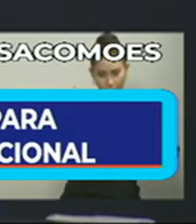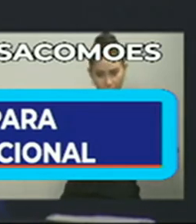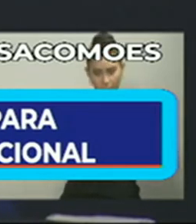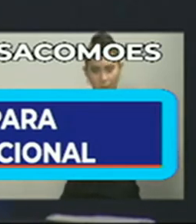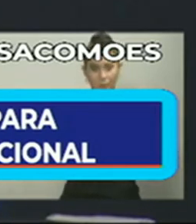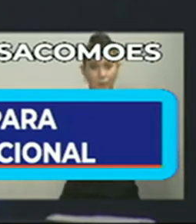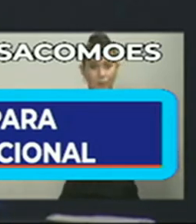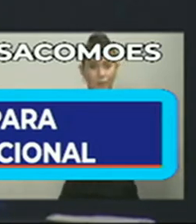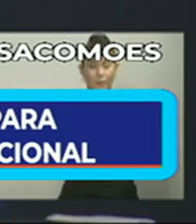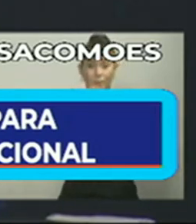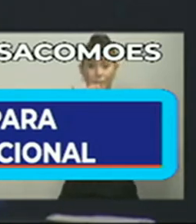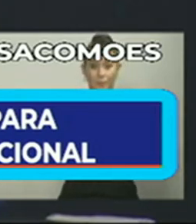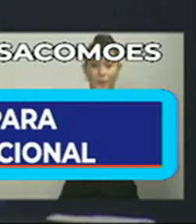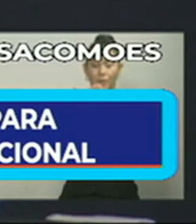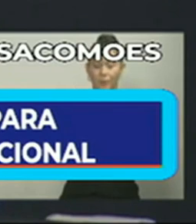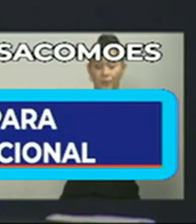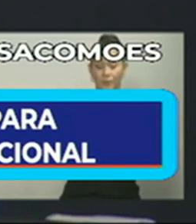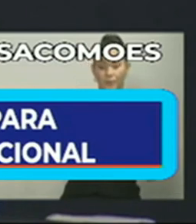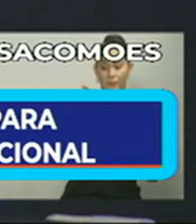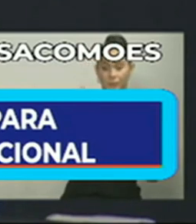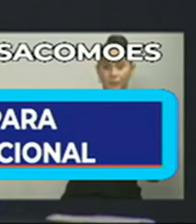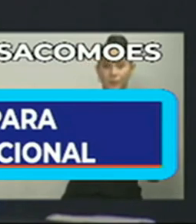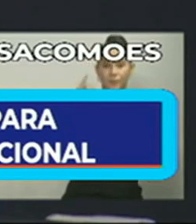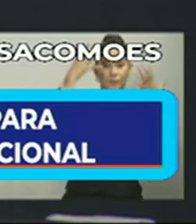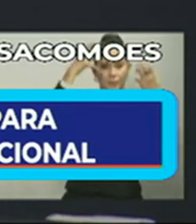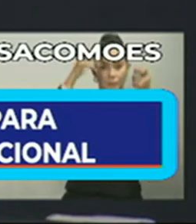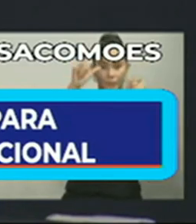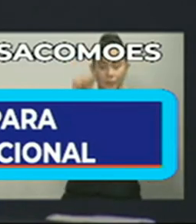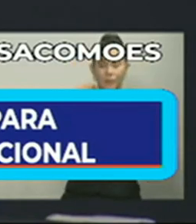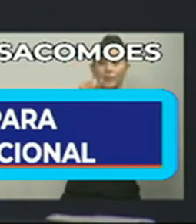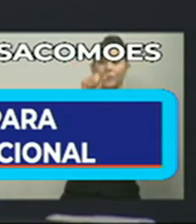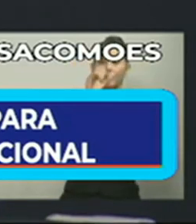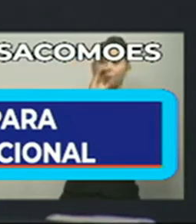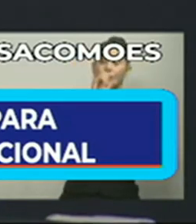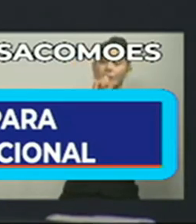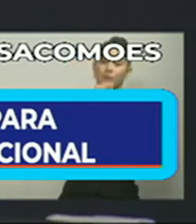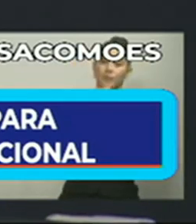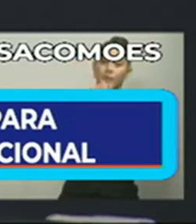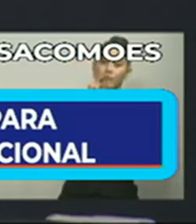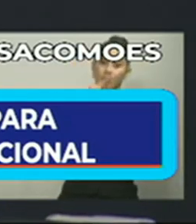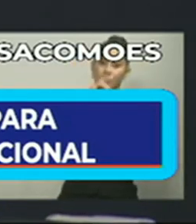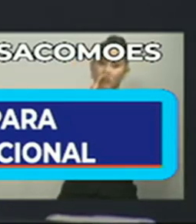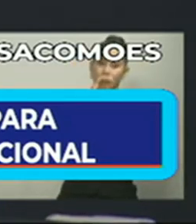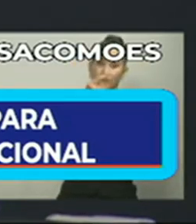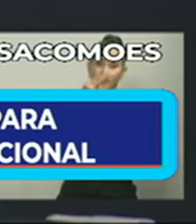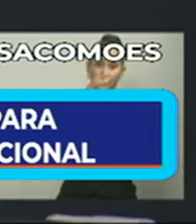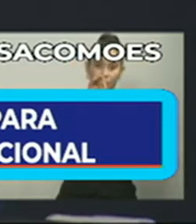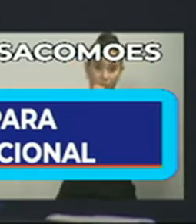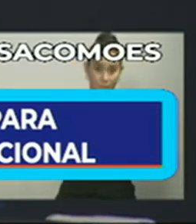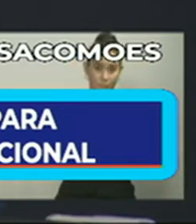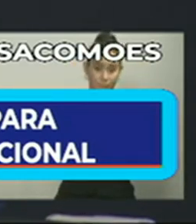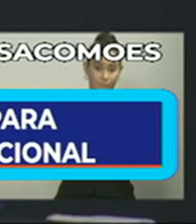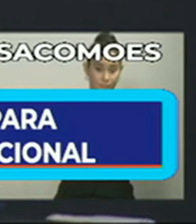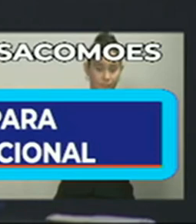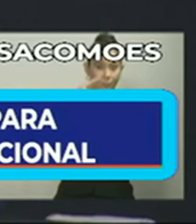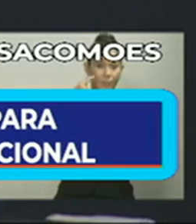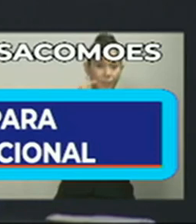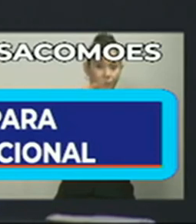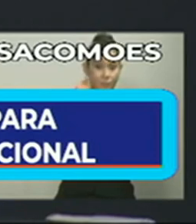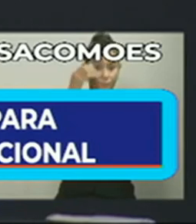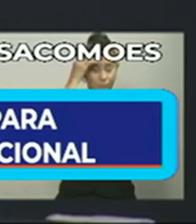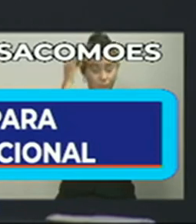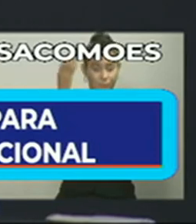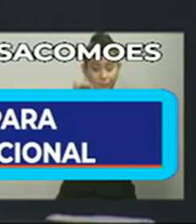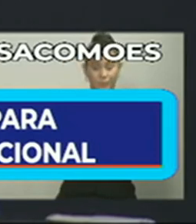su presidente, el licenciado Janel Ramírez Sánchez, nos informó la designación de un